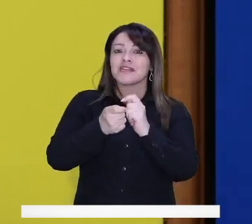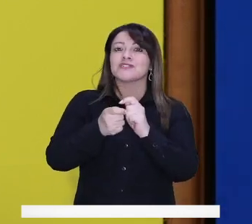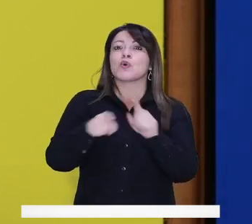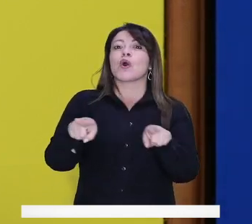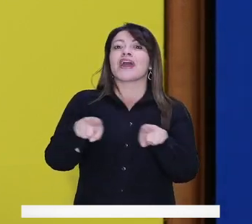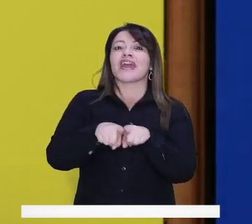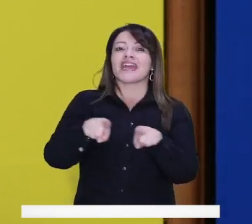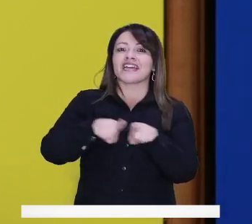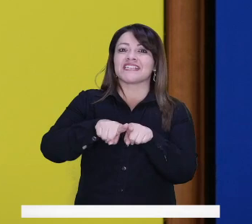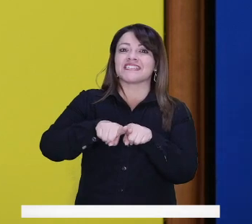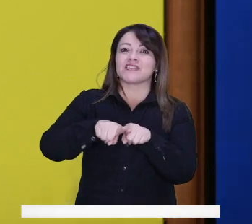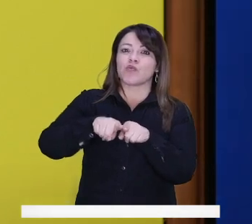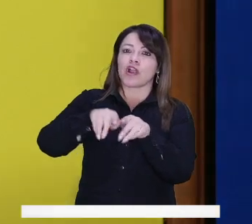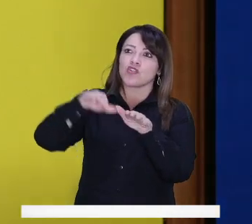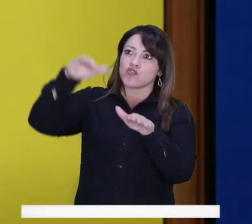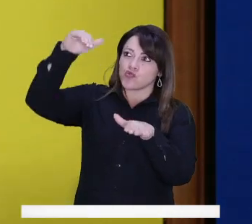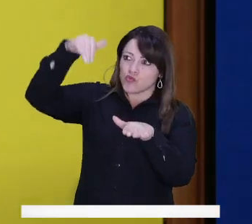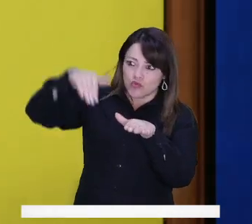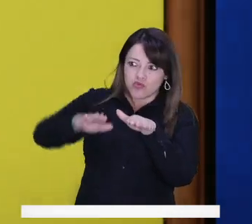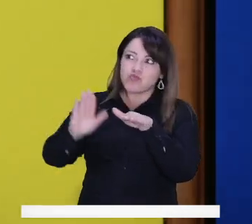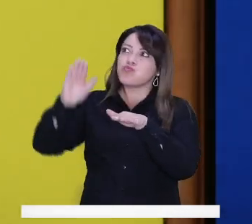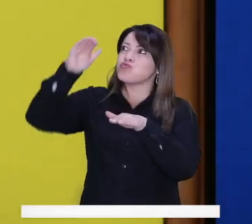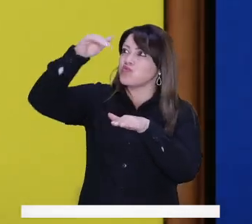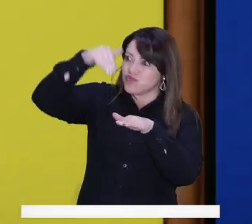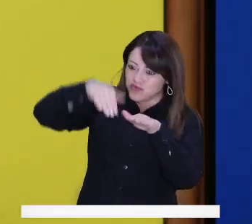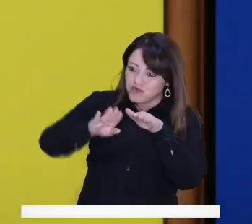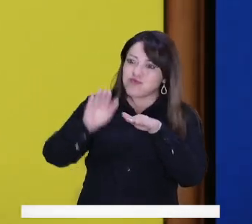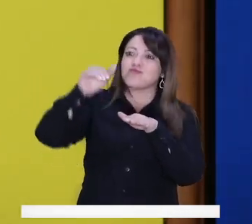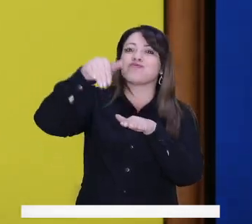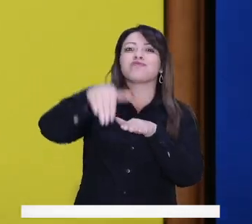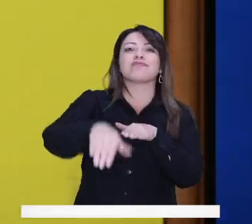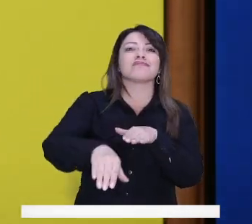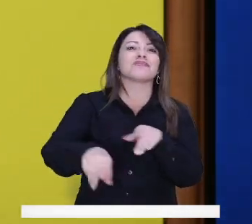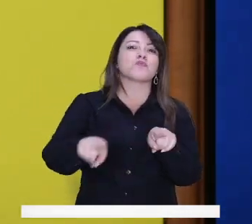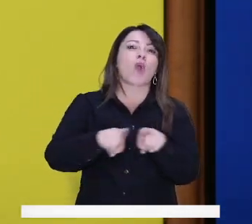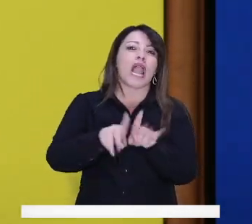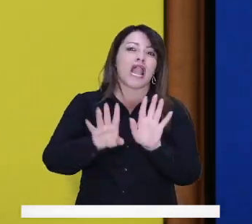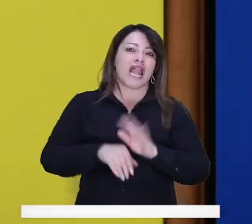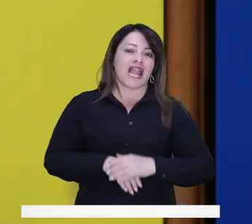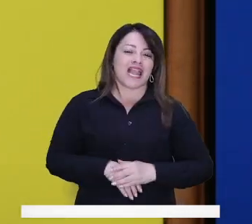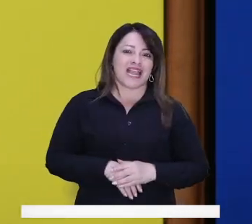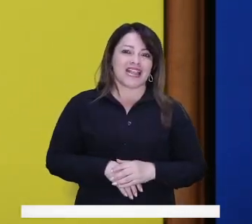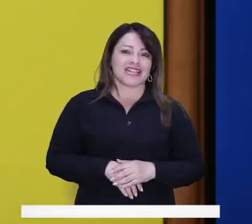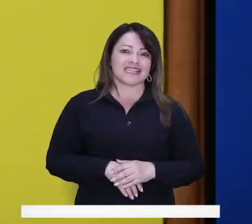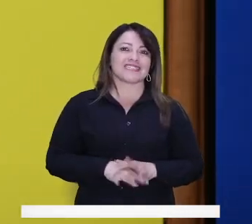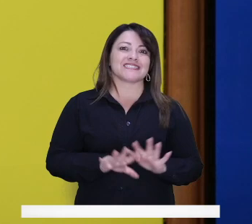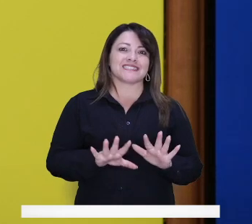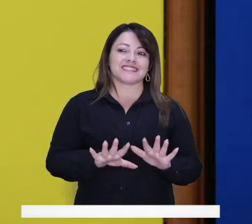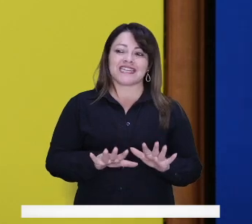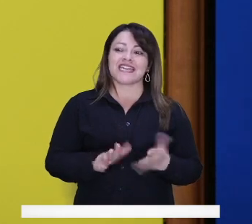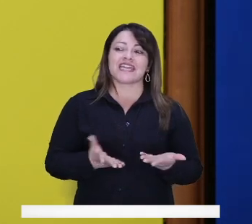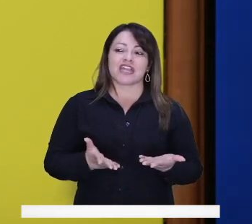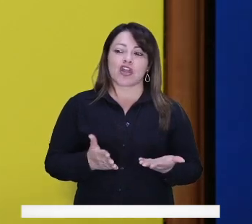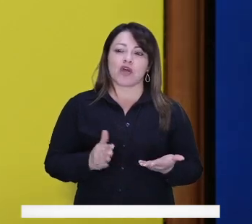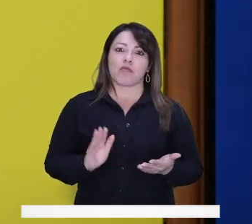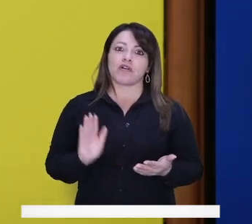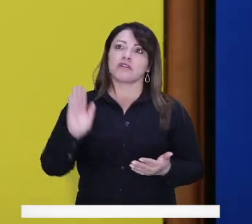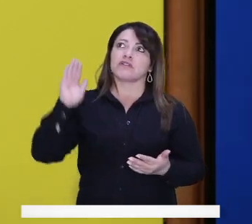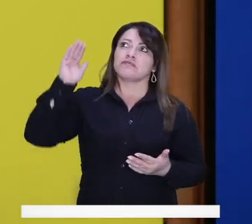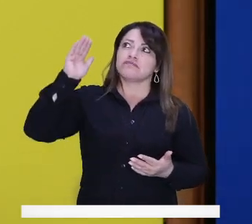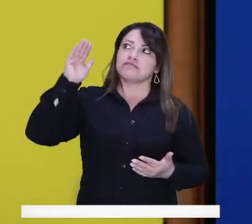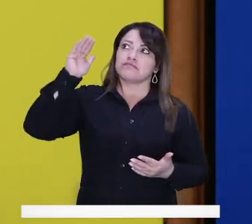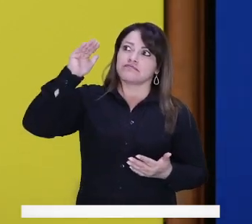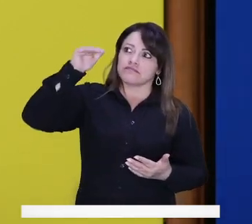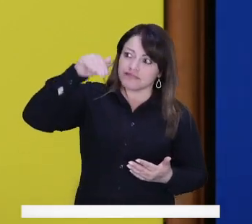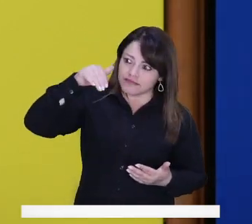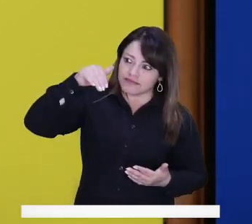una pendiente, es como un tobogán. Es decir, ¿qué tan crítica está, qué tan crítico es